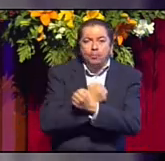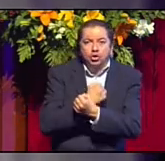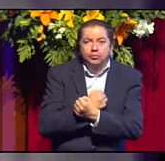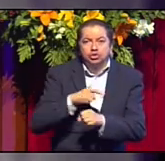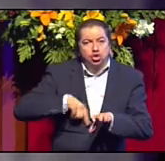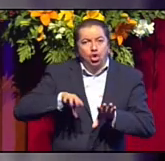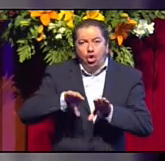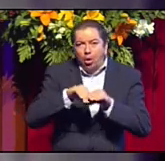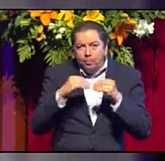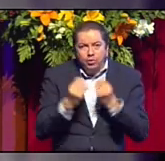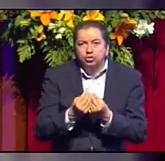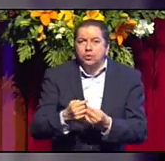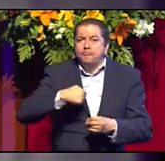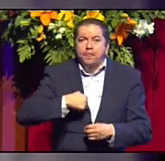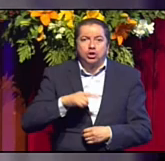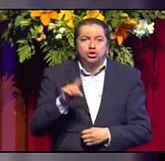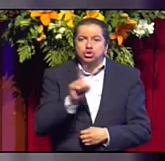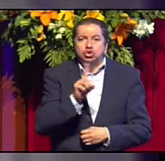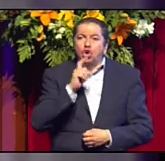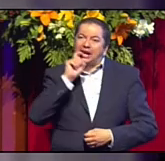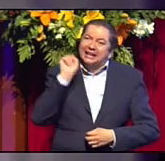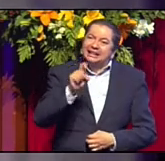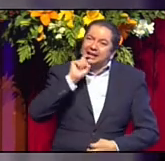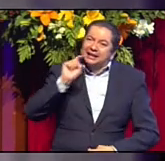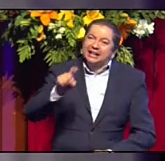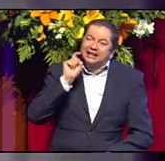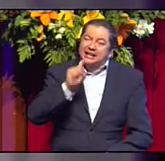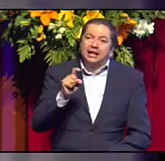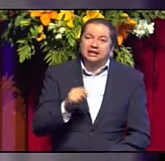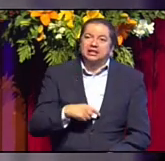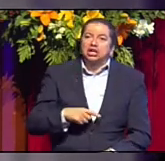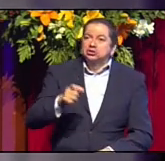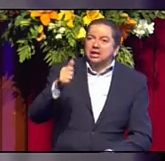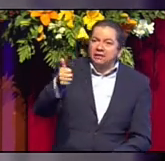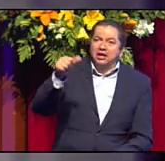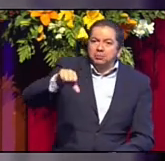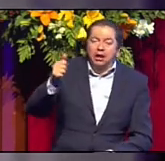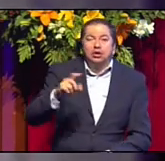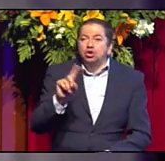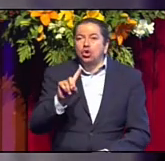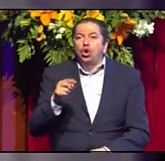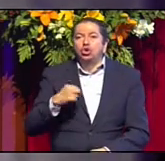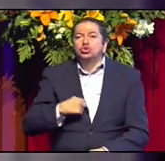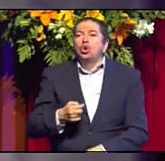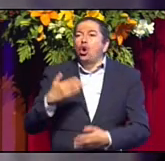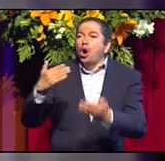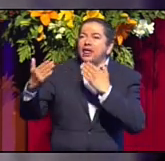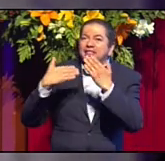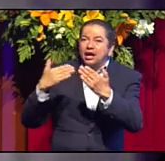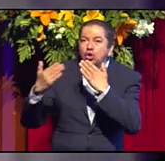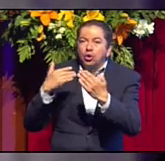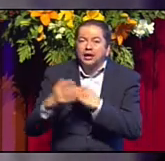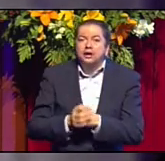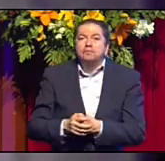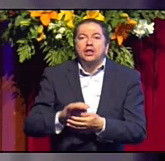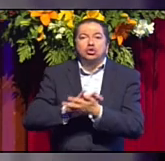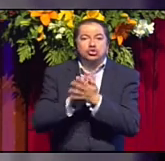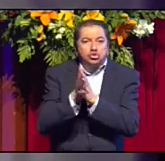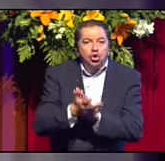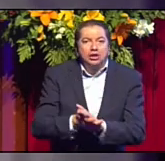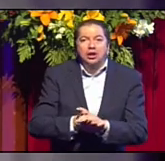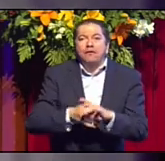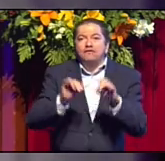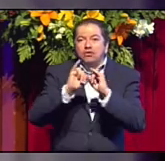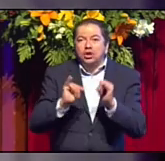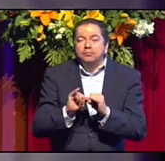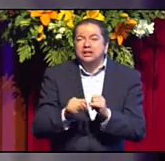No soy opinólogo, no estoy para criticar a las policías o decir que lo están haciendo bien. Estoy para colocar todos los medios de